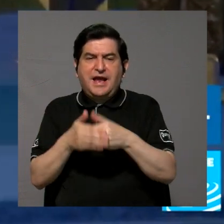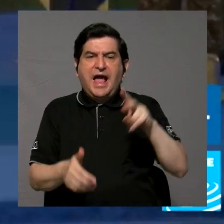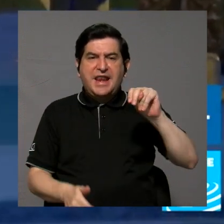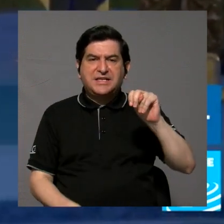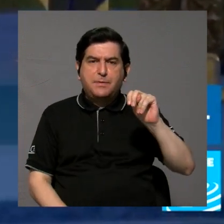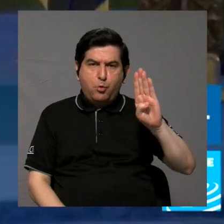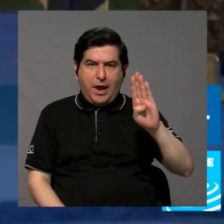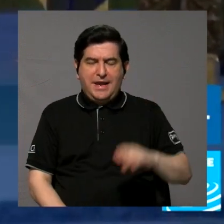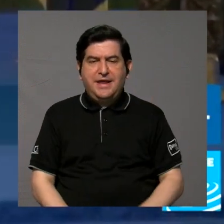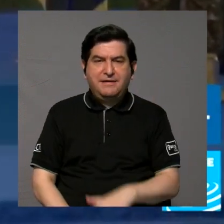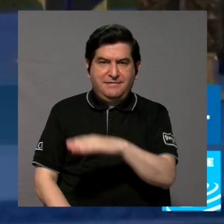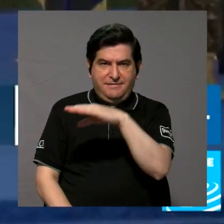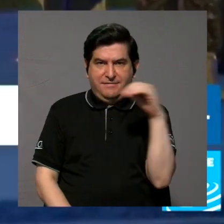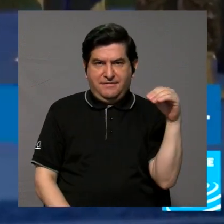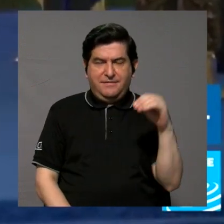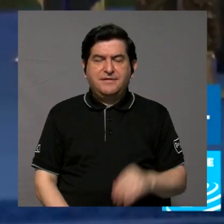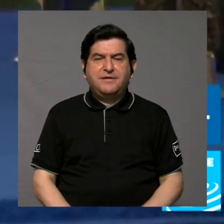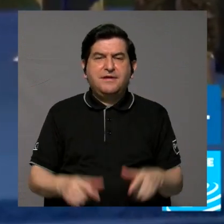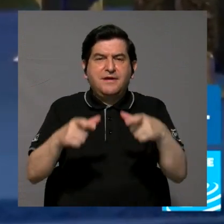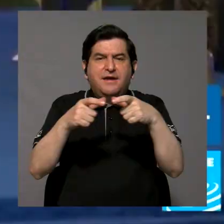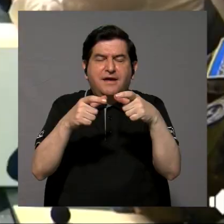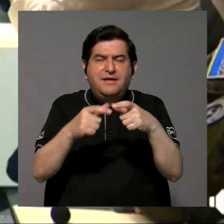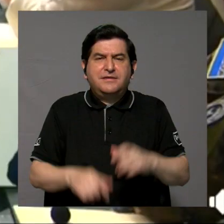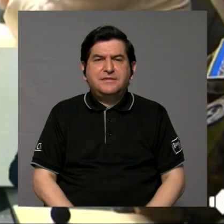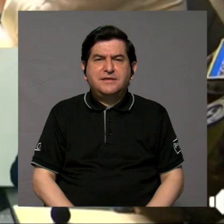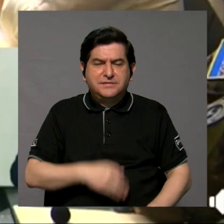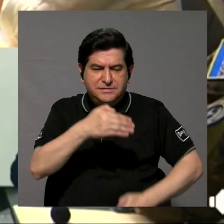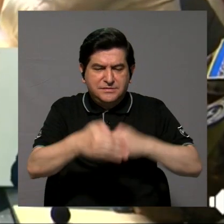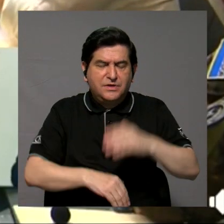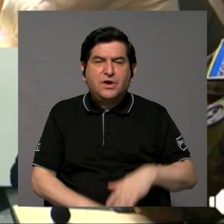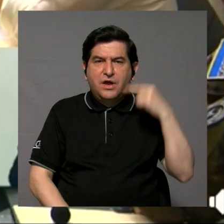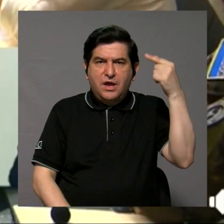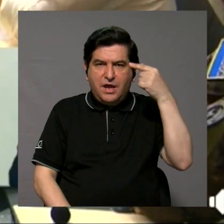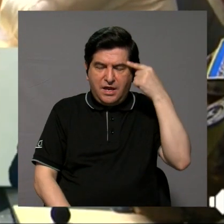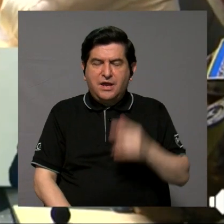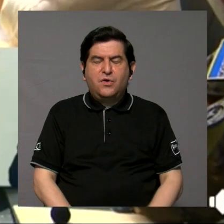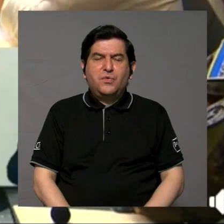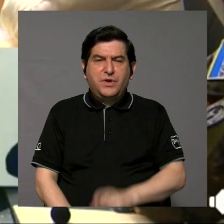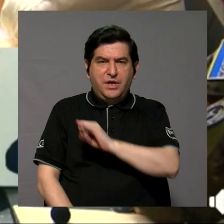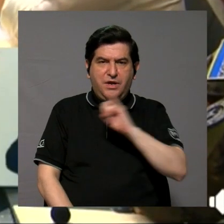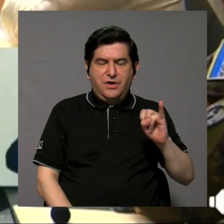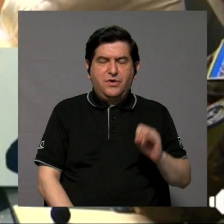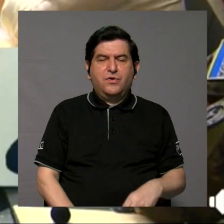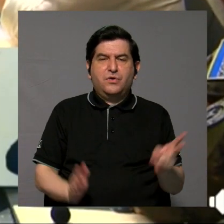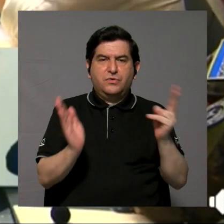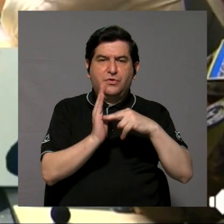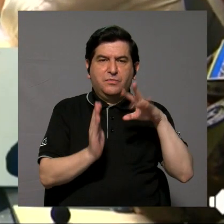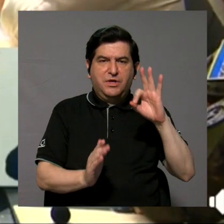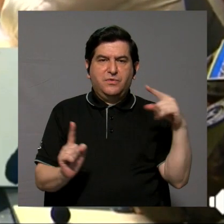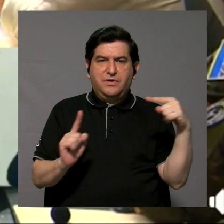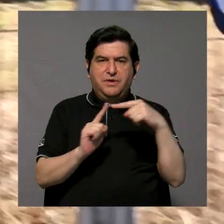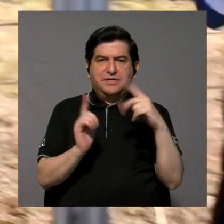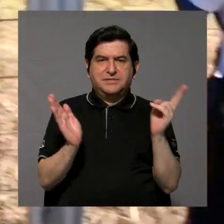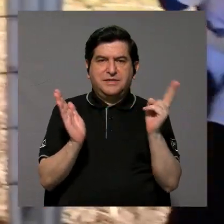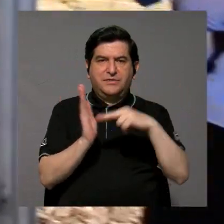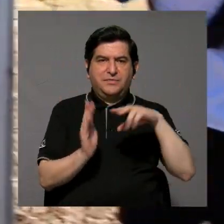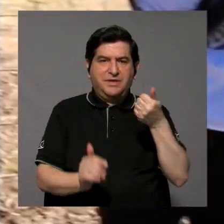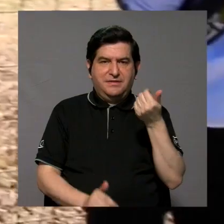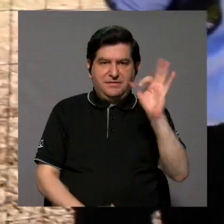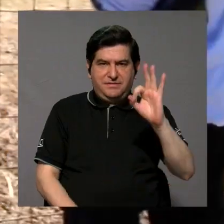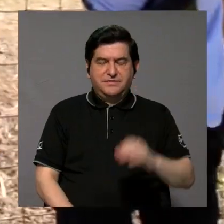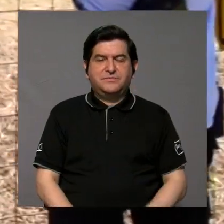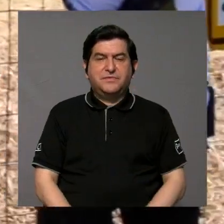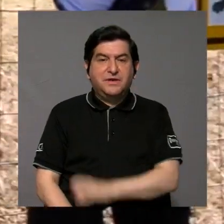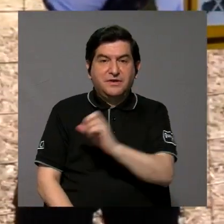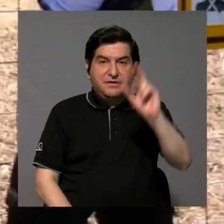e incluso con las élites que se formaron durante los gobiernos de izquierda entre el 2009 y el 2019 en El Salvador. Y en el caso de